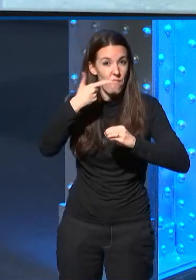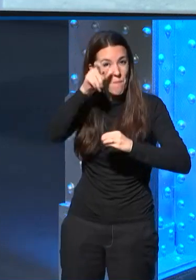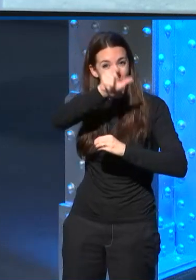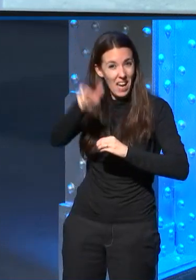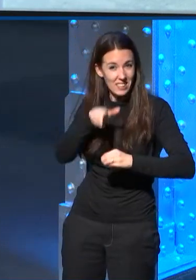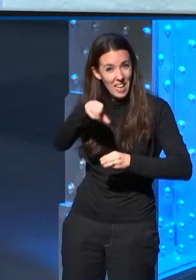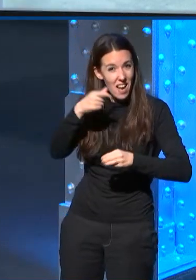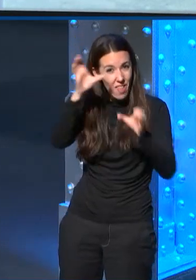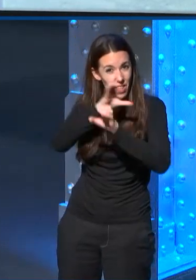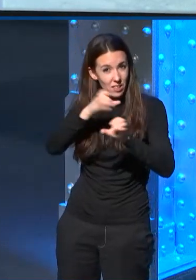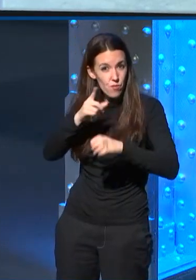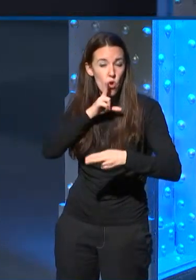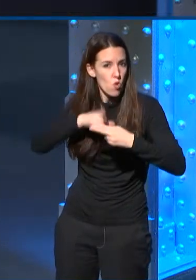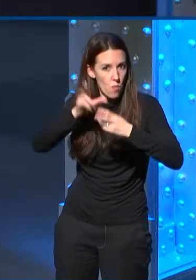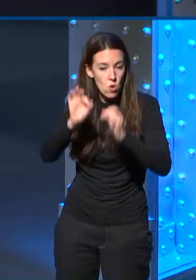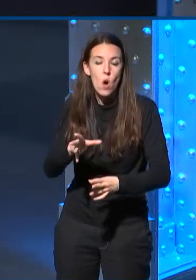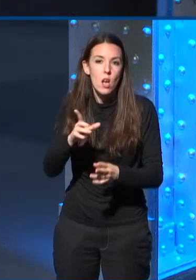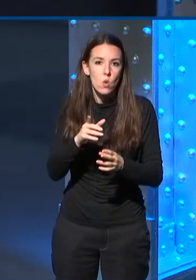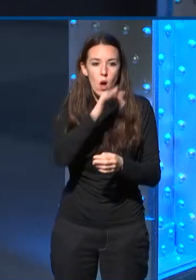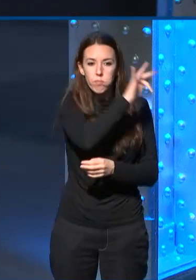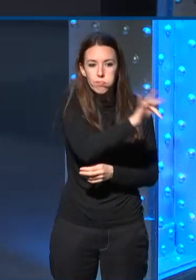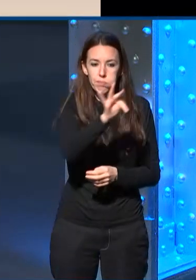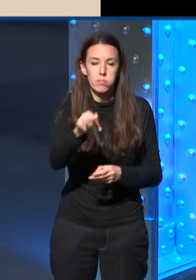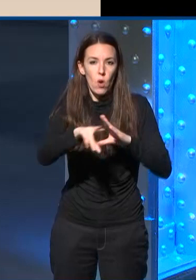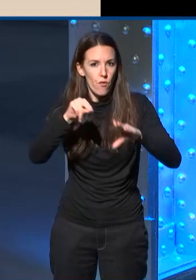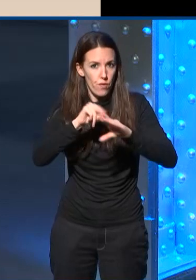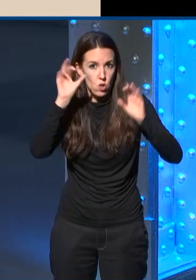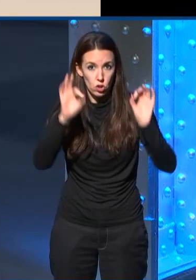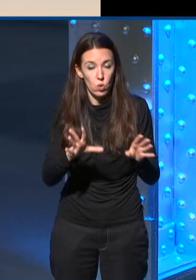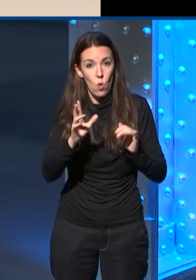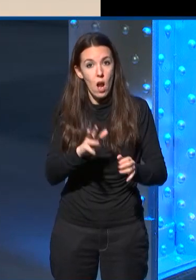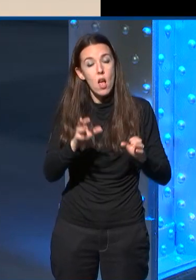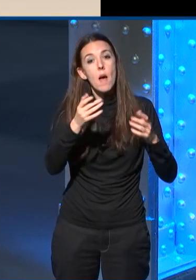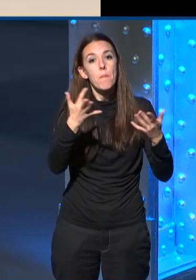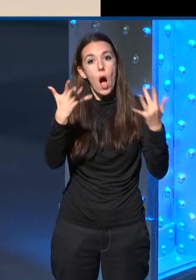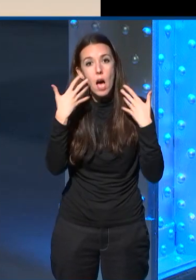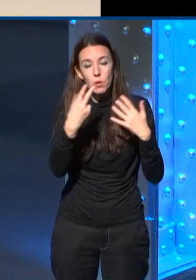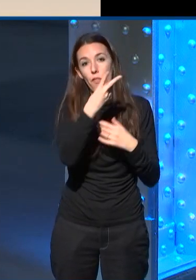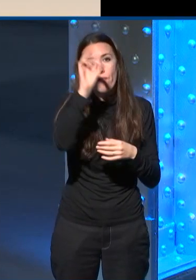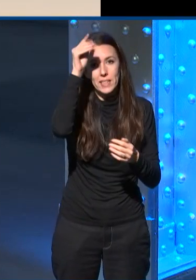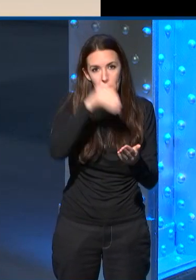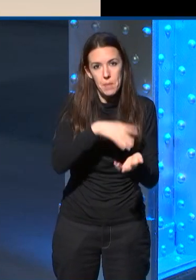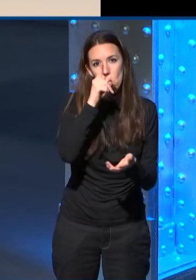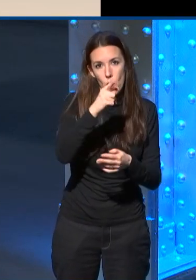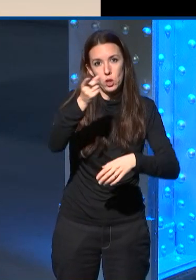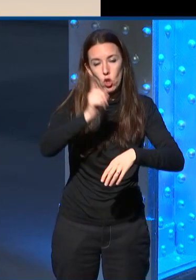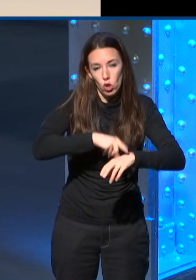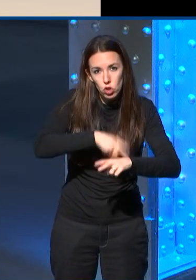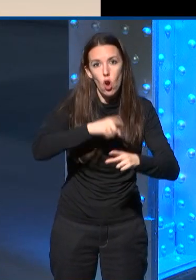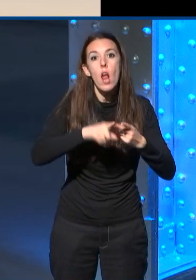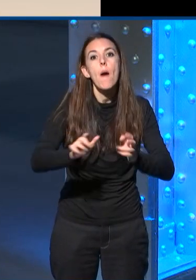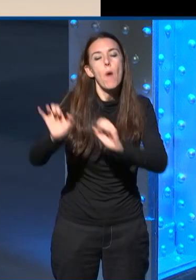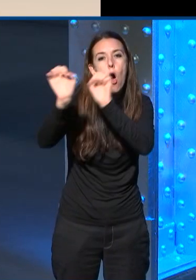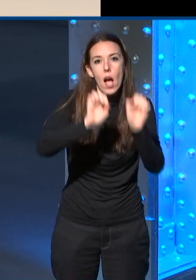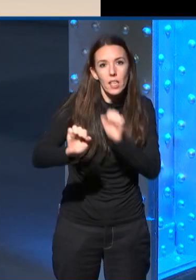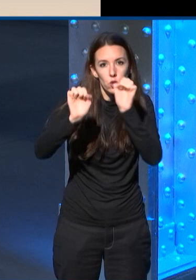hablábamos. Y bueno, pues la secuencia es un poco la misma que ya hemos visto en los vídeos. Entramos a la atmósfera a 20.000 km/h, está el escudo térmico, se despliega